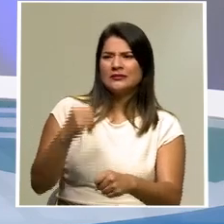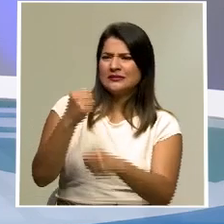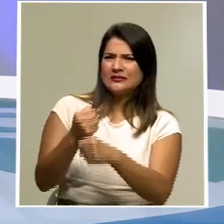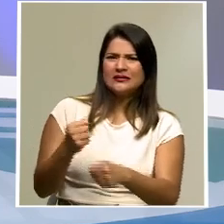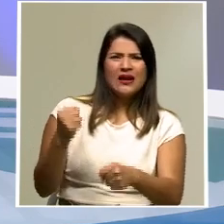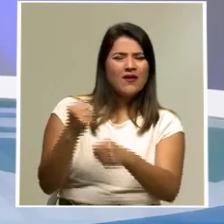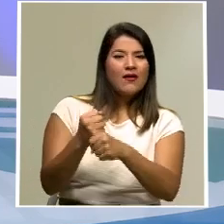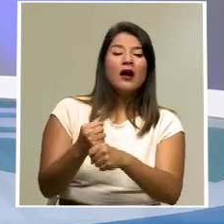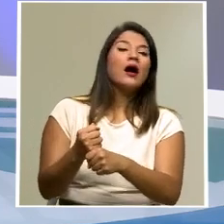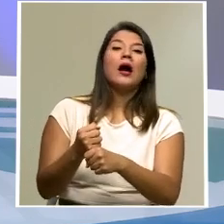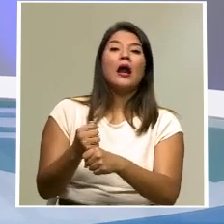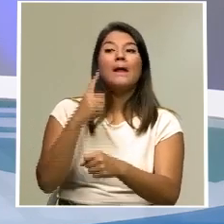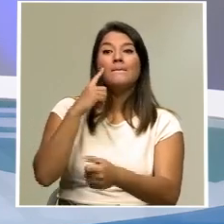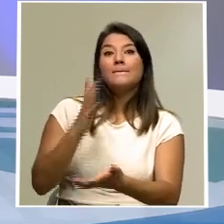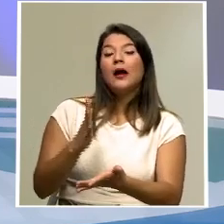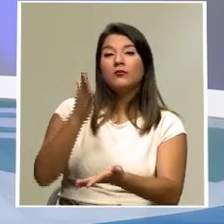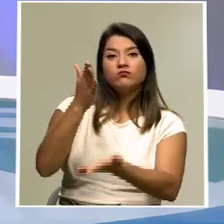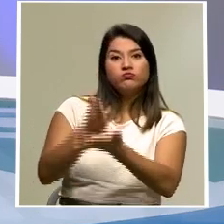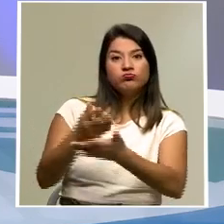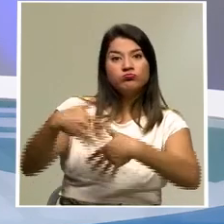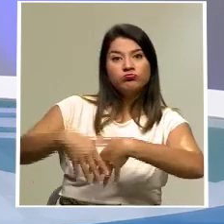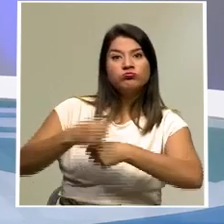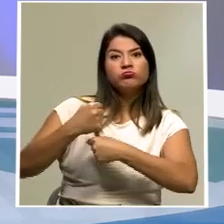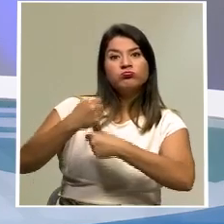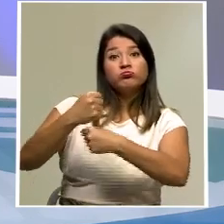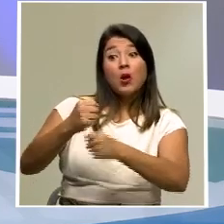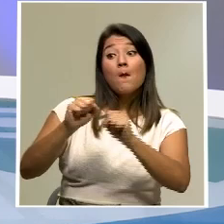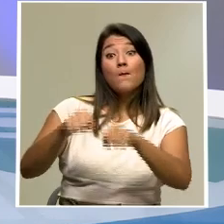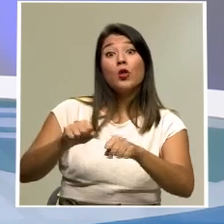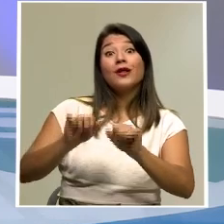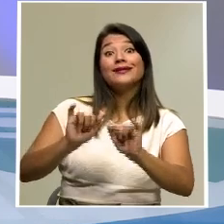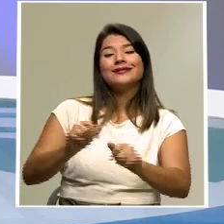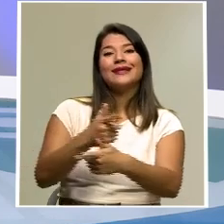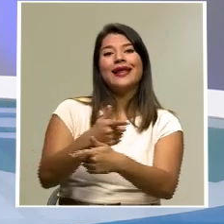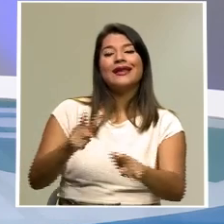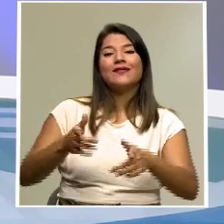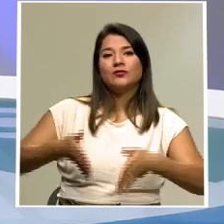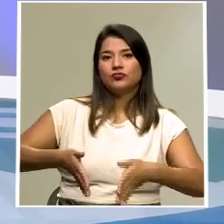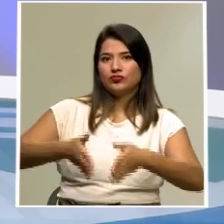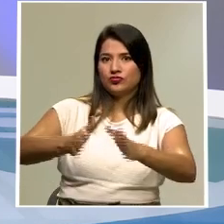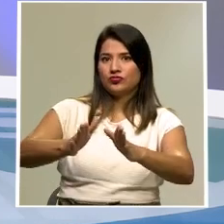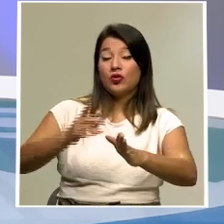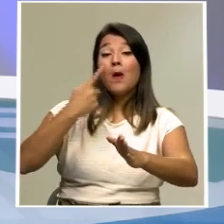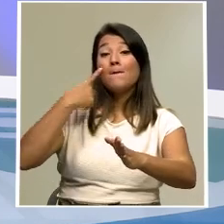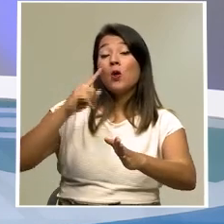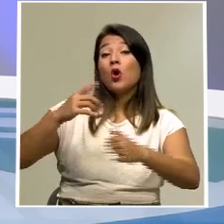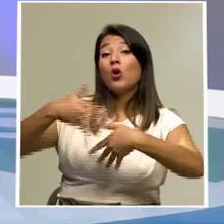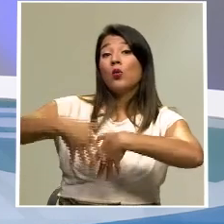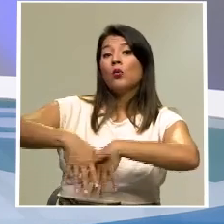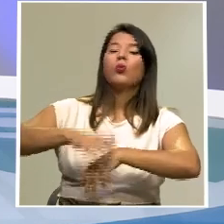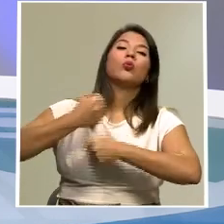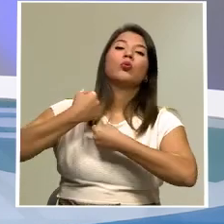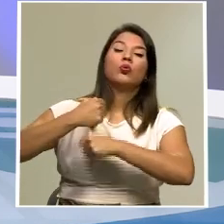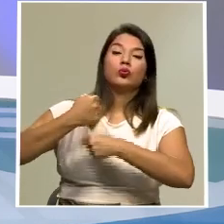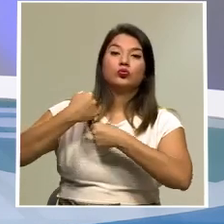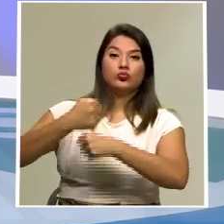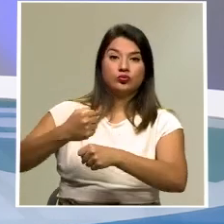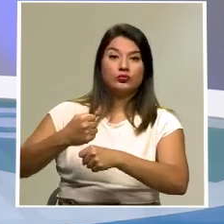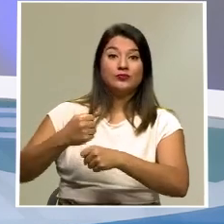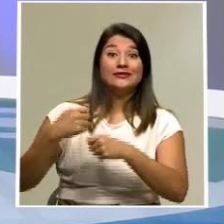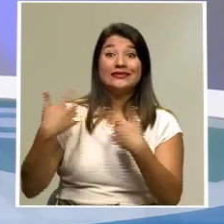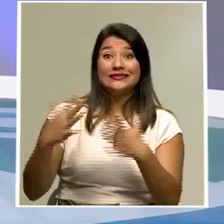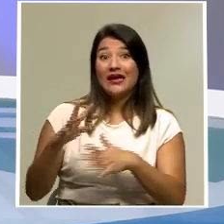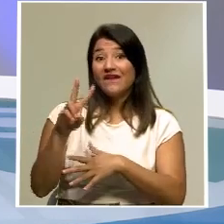operacional para despejar las carreteras cortadas por las manifestaciones y las movilizaciones de estos últimos